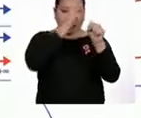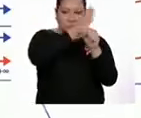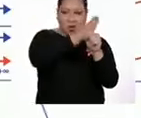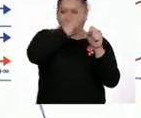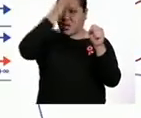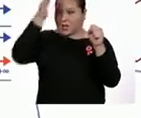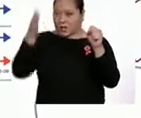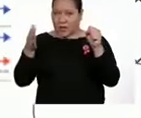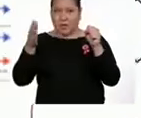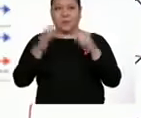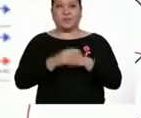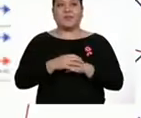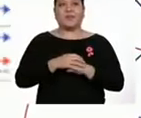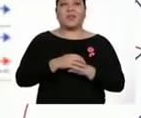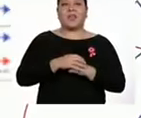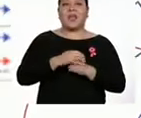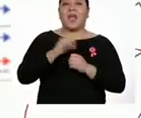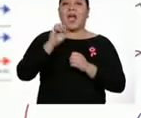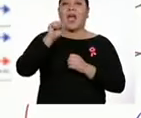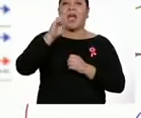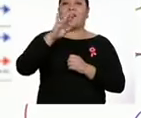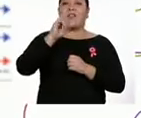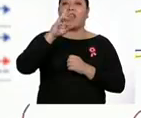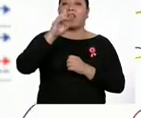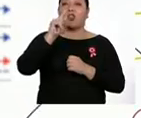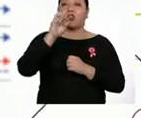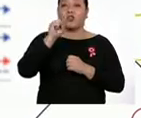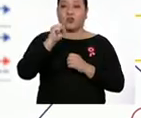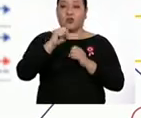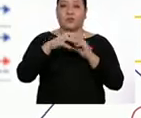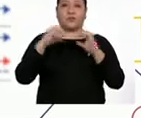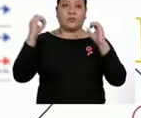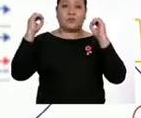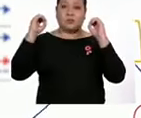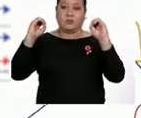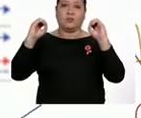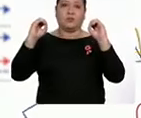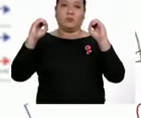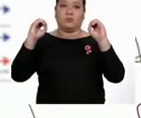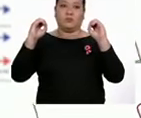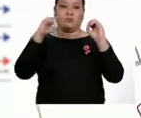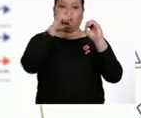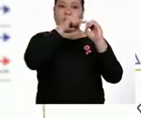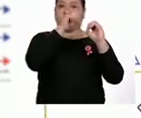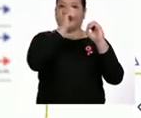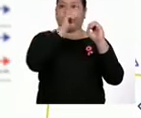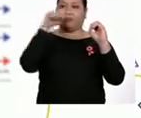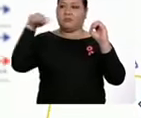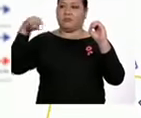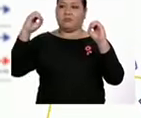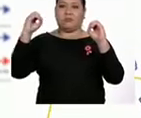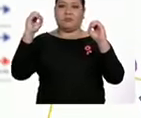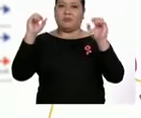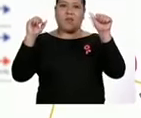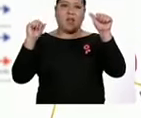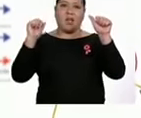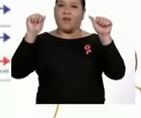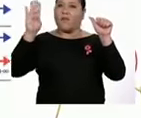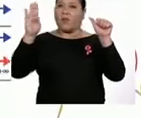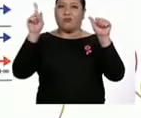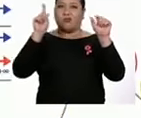extremos. Los intervalos abiertos, que son aquellos que no incluyen los valores extremos A y